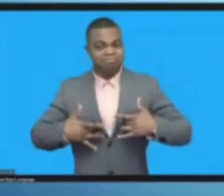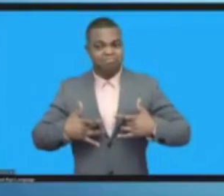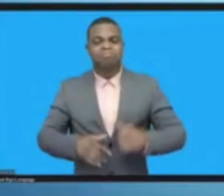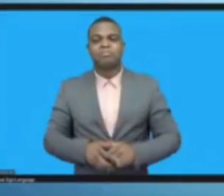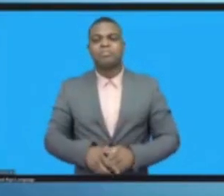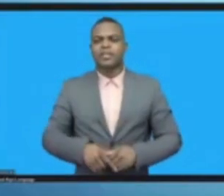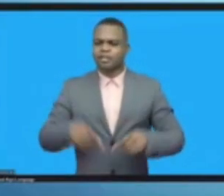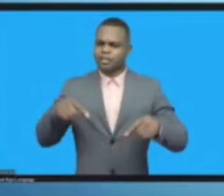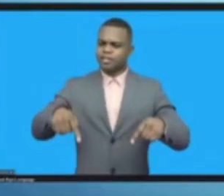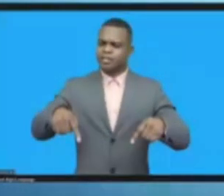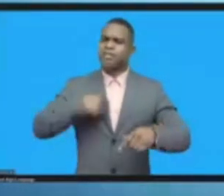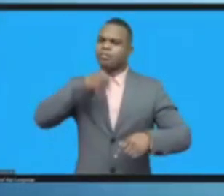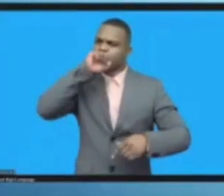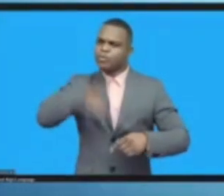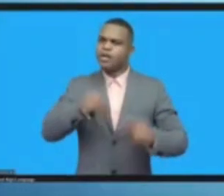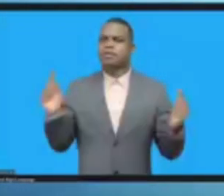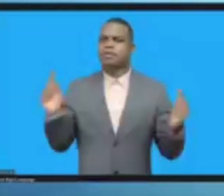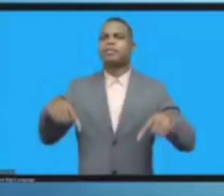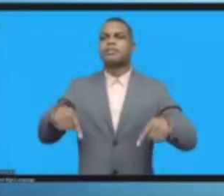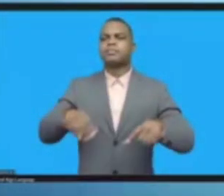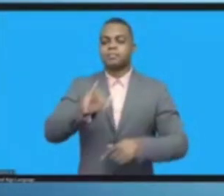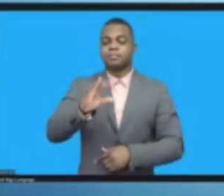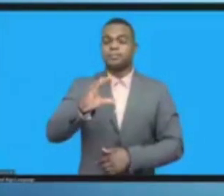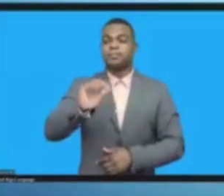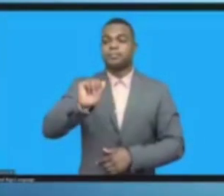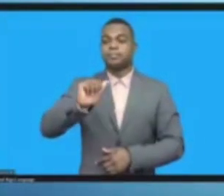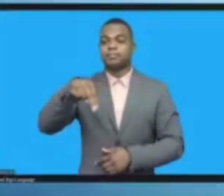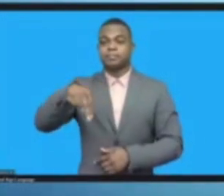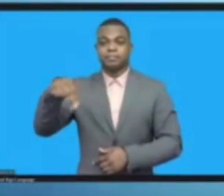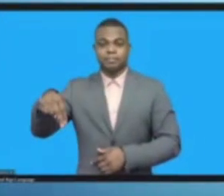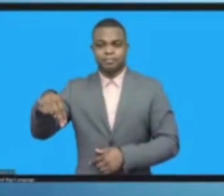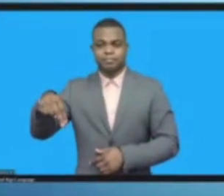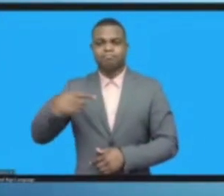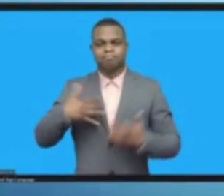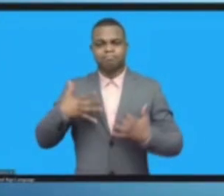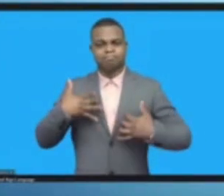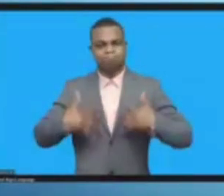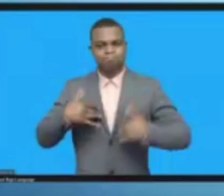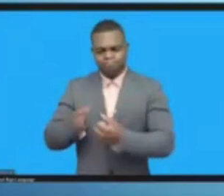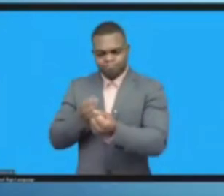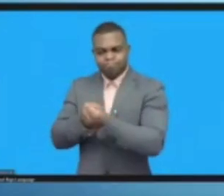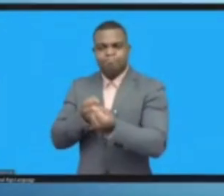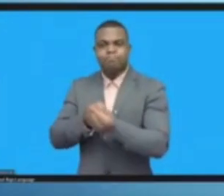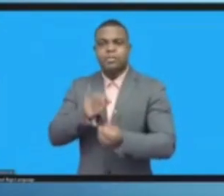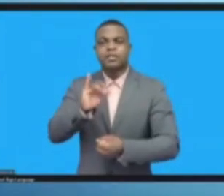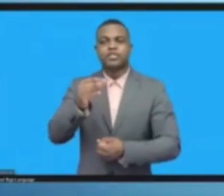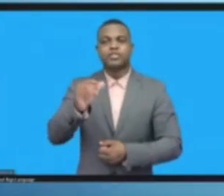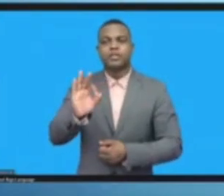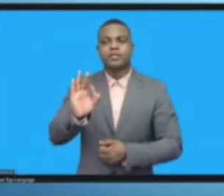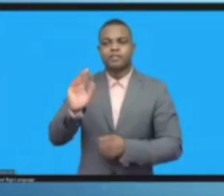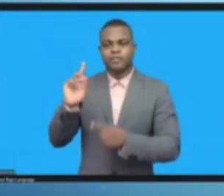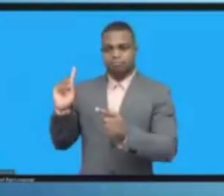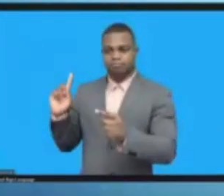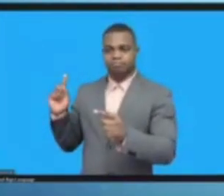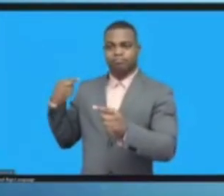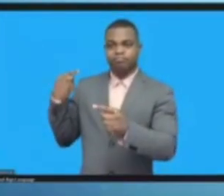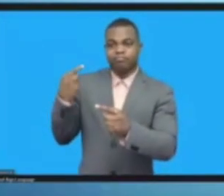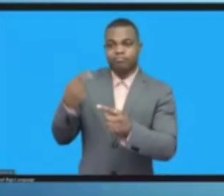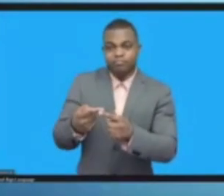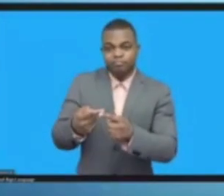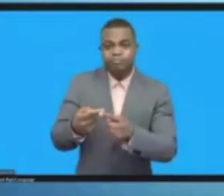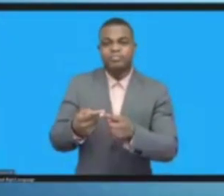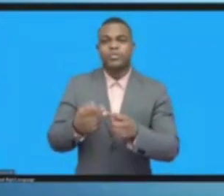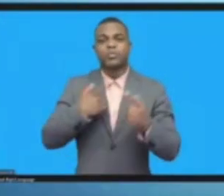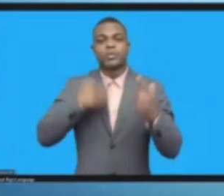reúnan y hablen entre sí no son las conclusiones lo importante Sí por supuesto son importantes pero estamos viendo a África y